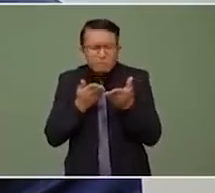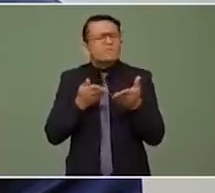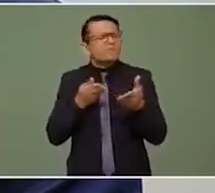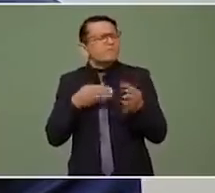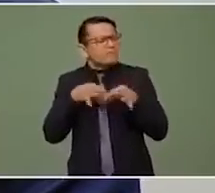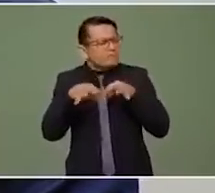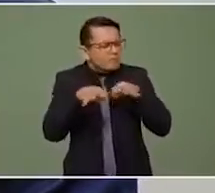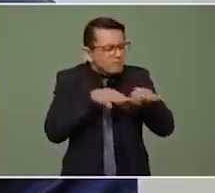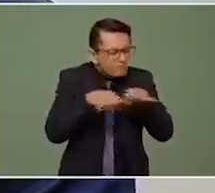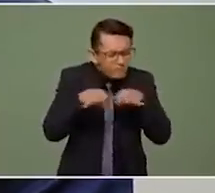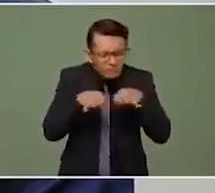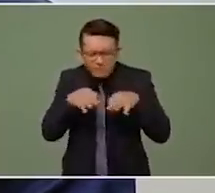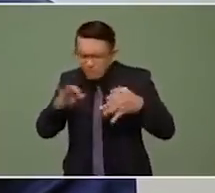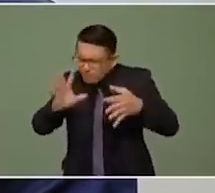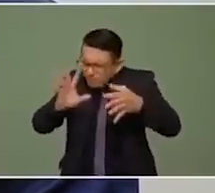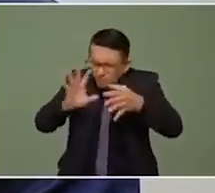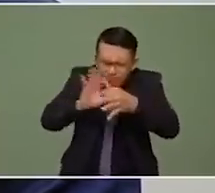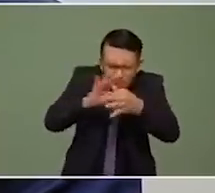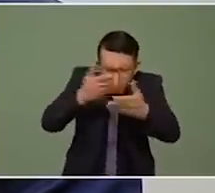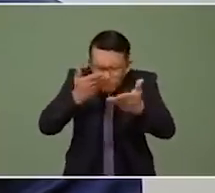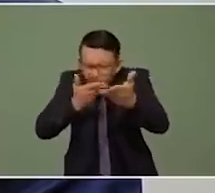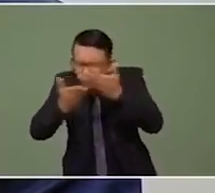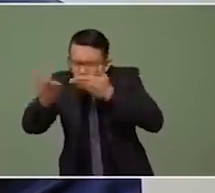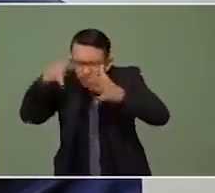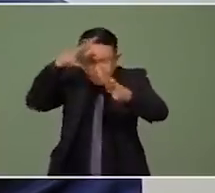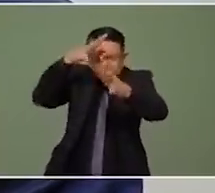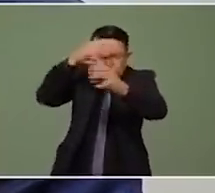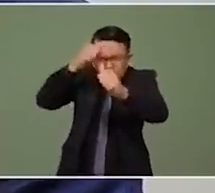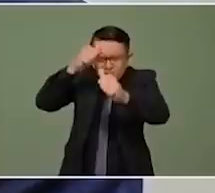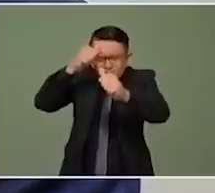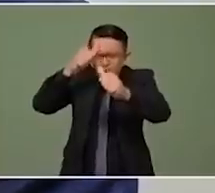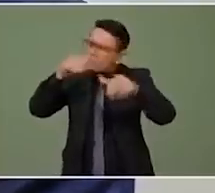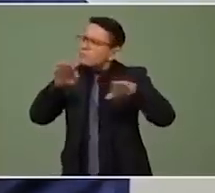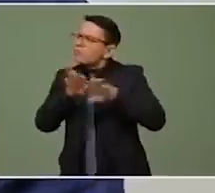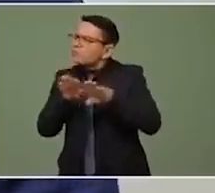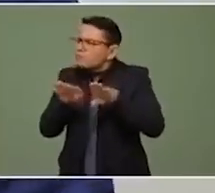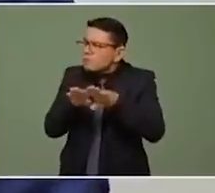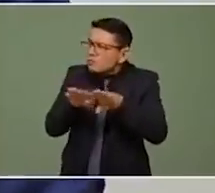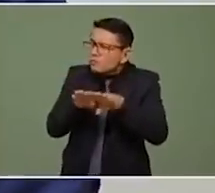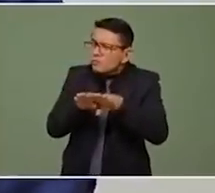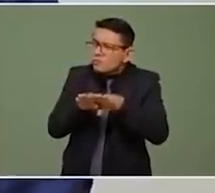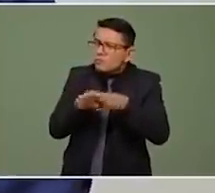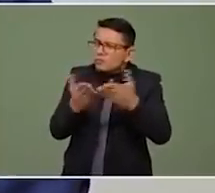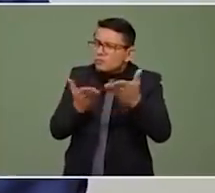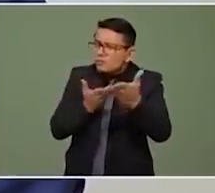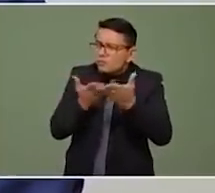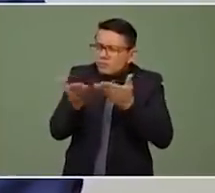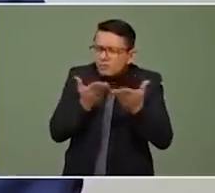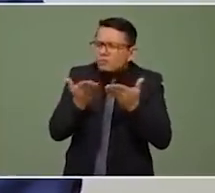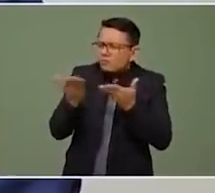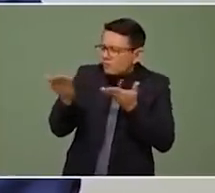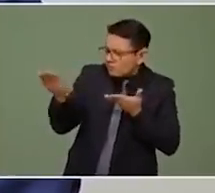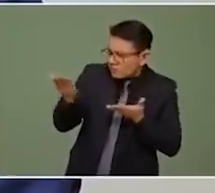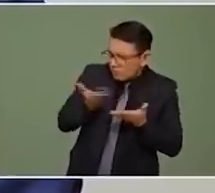de manera coordinada con la policía